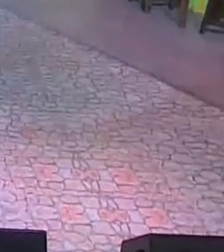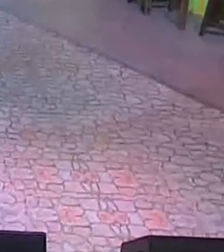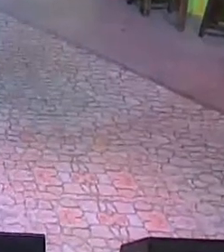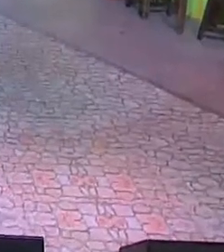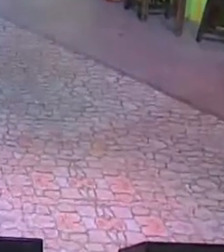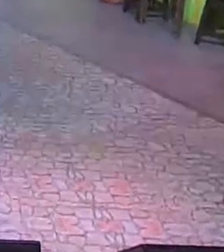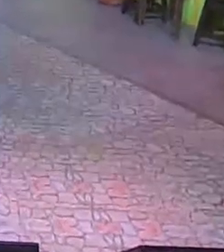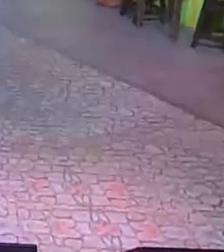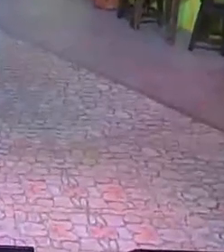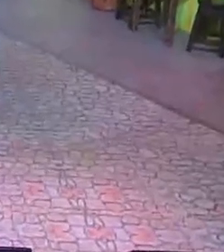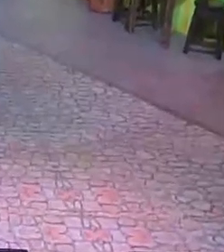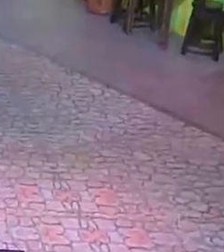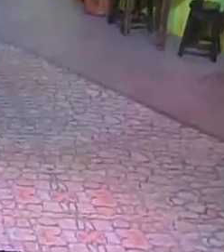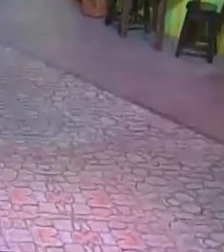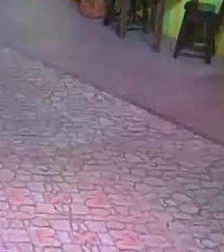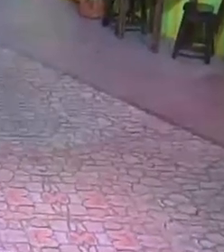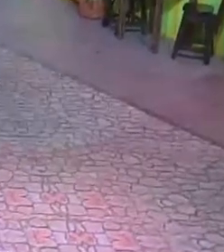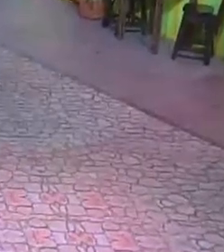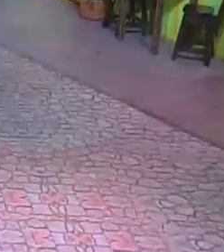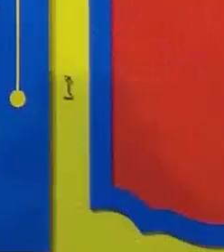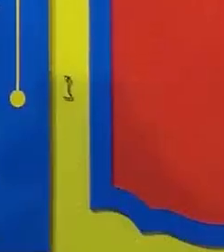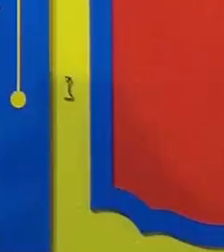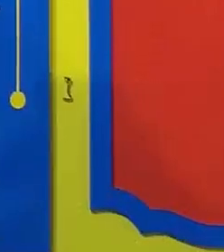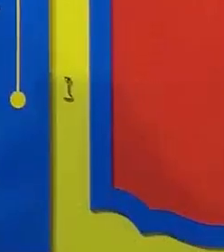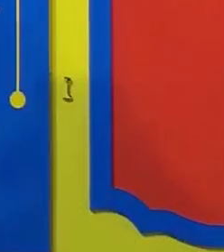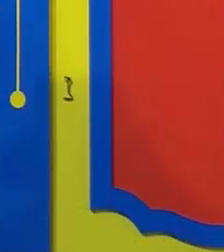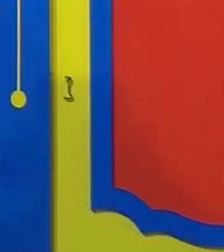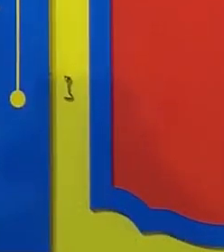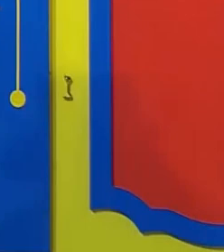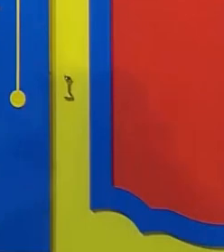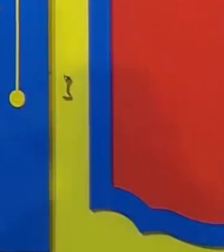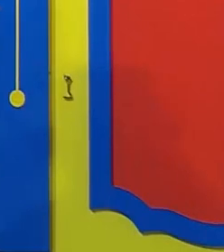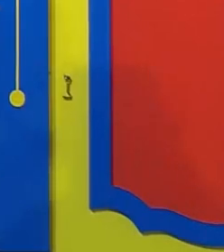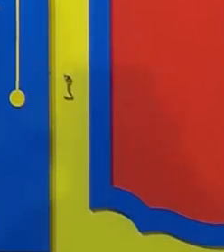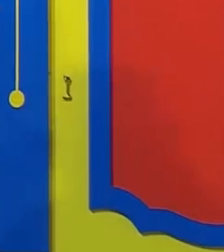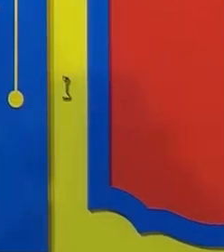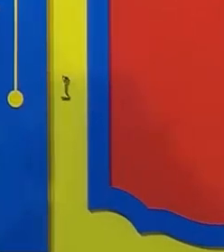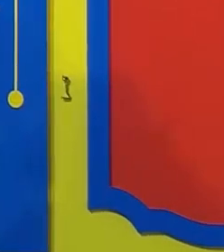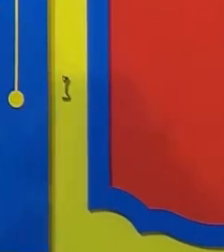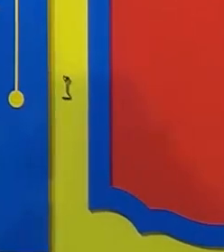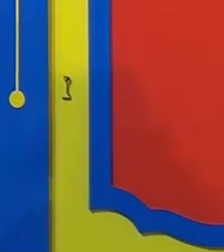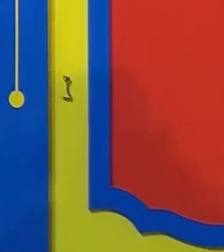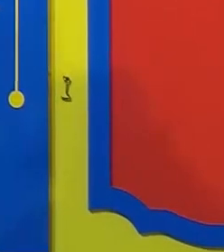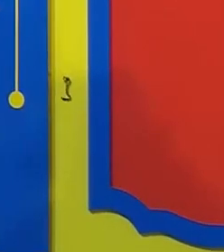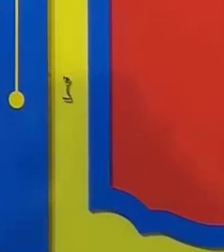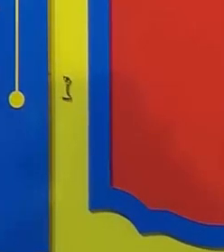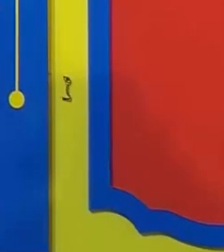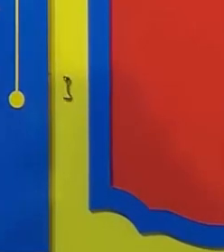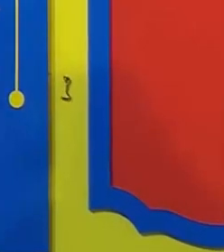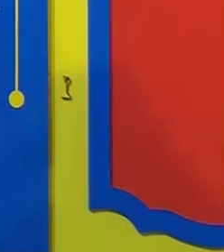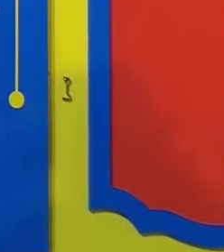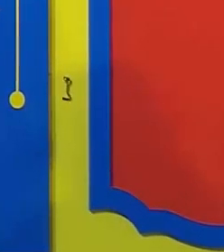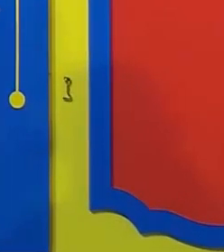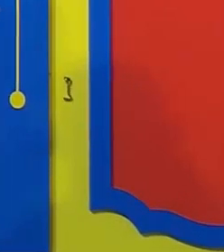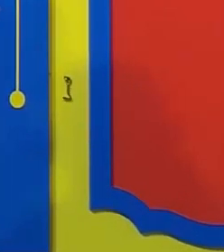El tema impuesto, entonces, es por un amigo. El tema impuesto para los trovadores es por